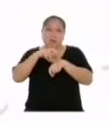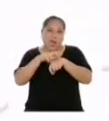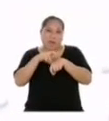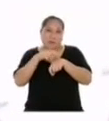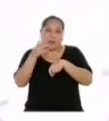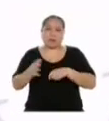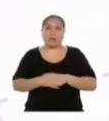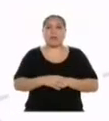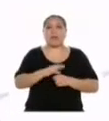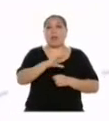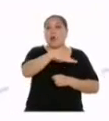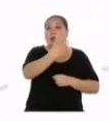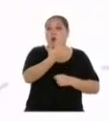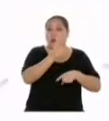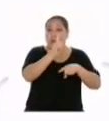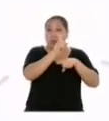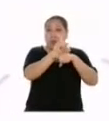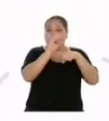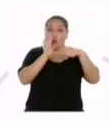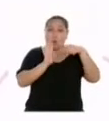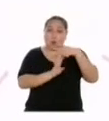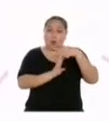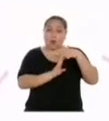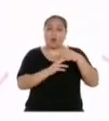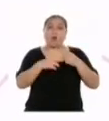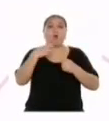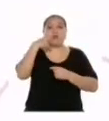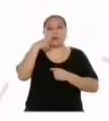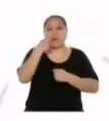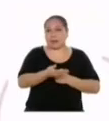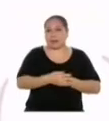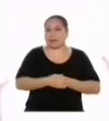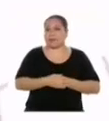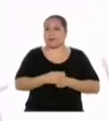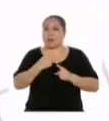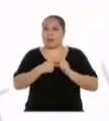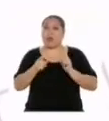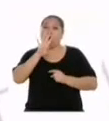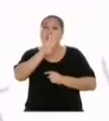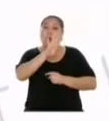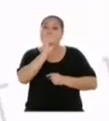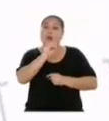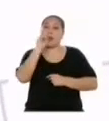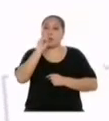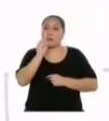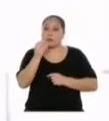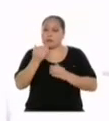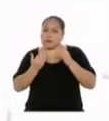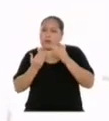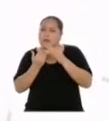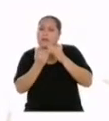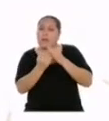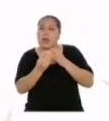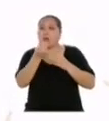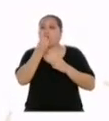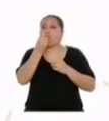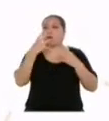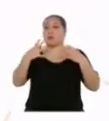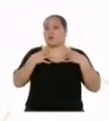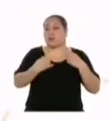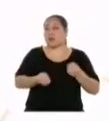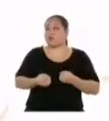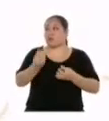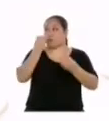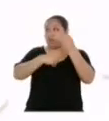embargo, notamos que aproximadamente un 40% de esta muestra se acerca a una comida saludable, pues